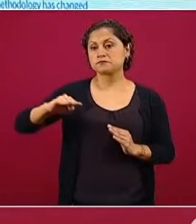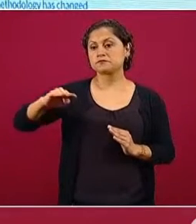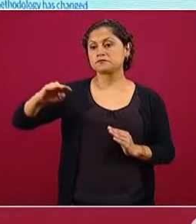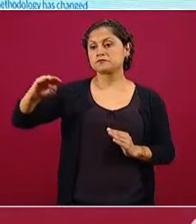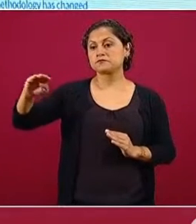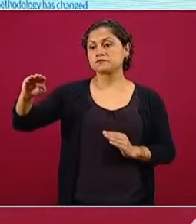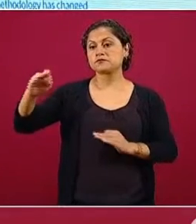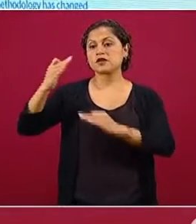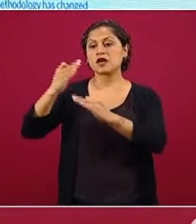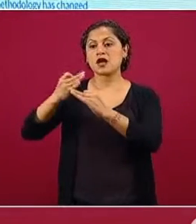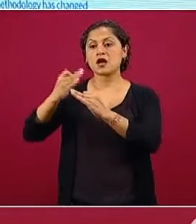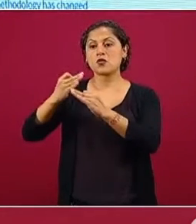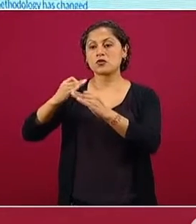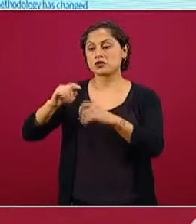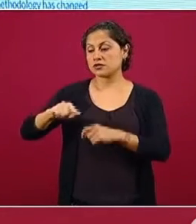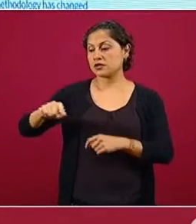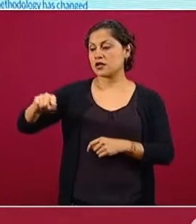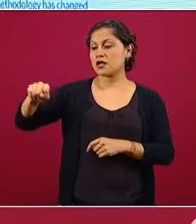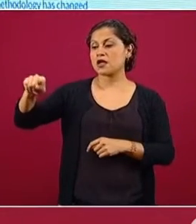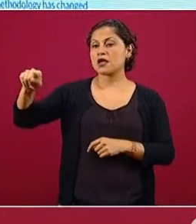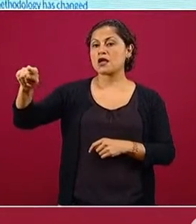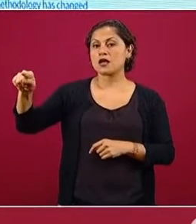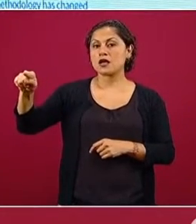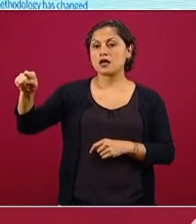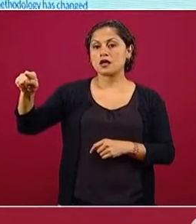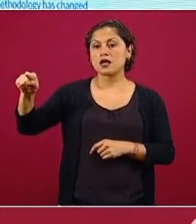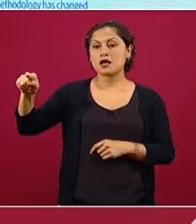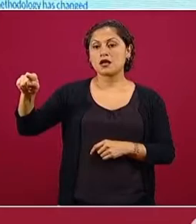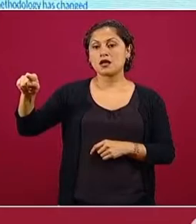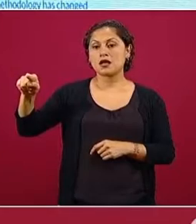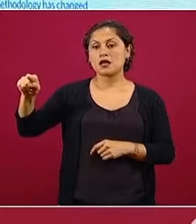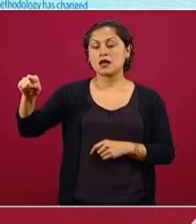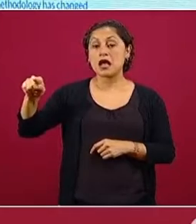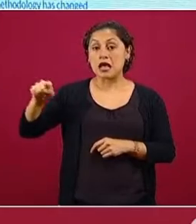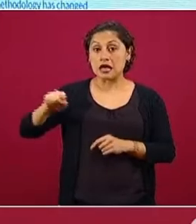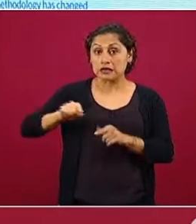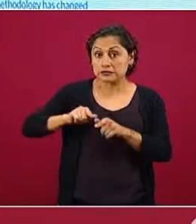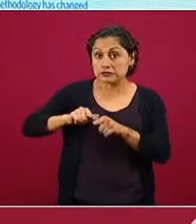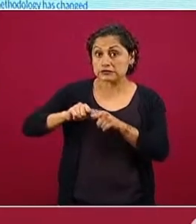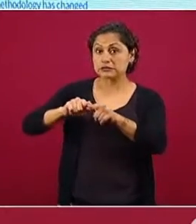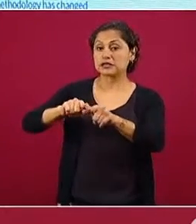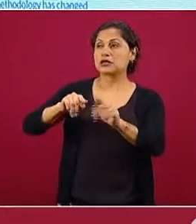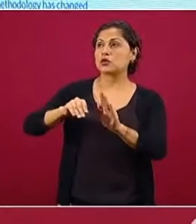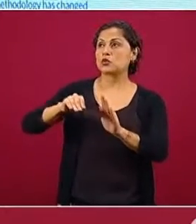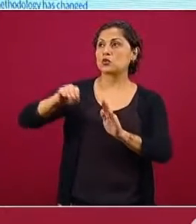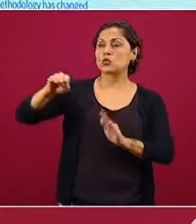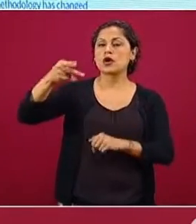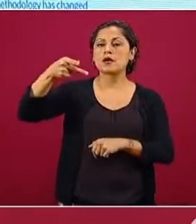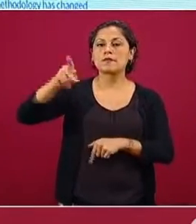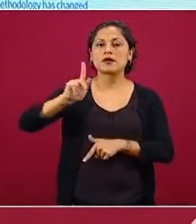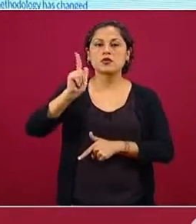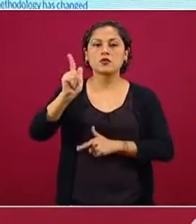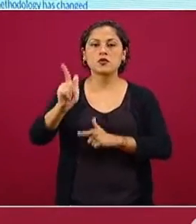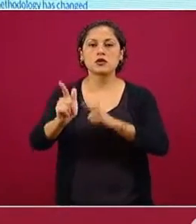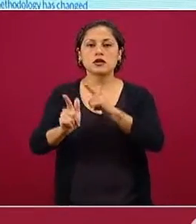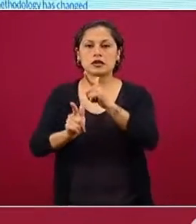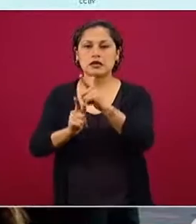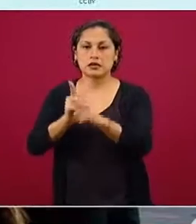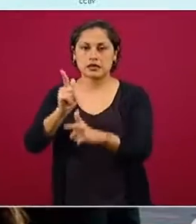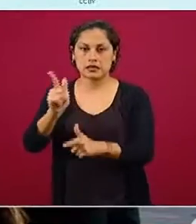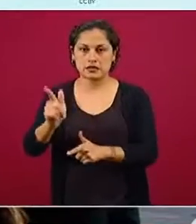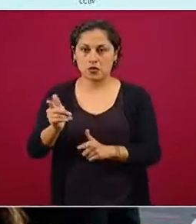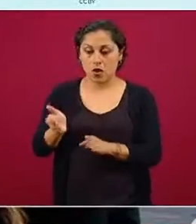Y estamos ya en una parte donde empezamos a ver una subida mucho más lenta de la que teníamos aquí. Pero lo más importante, y es el mensaje